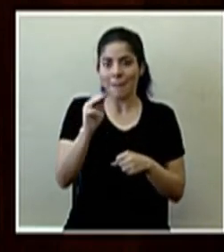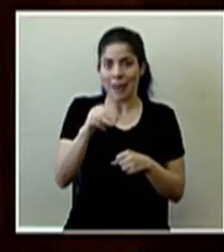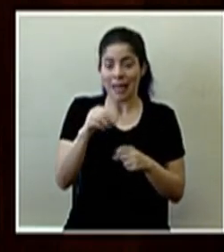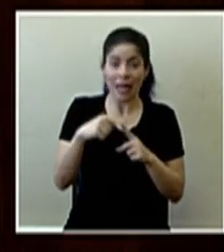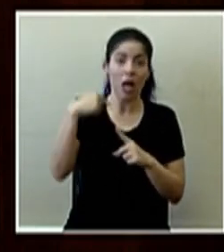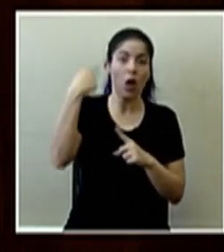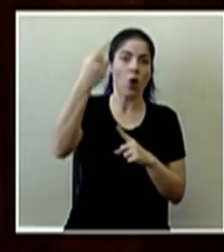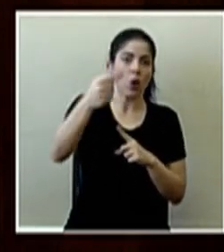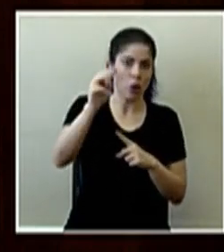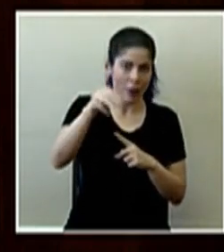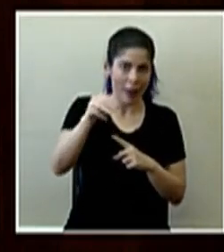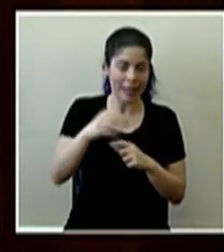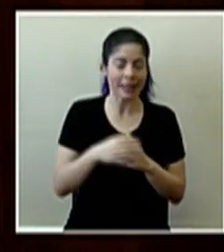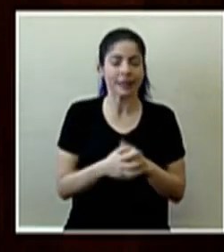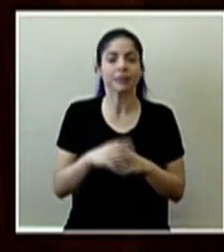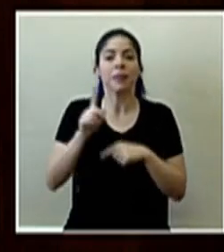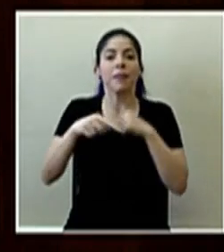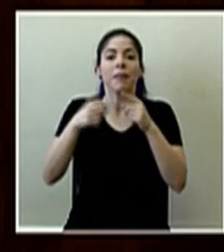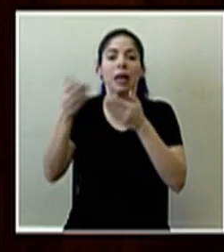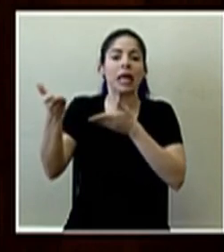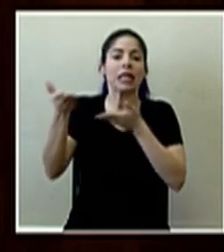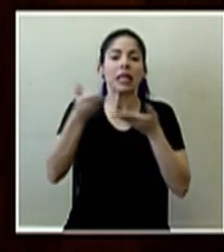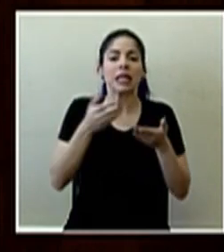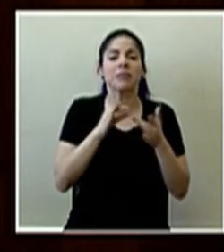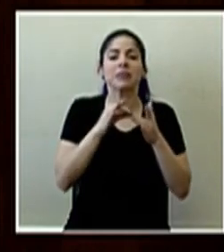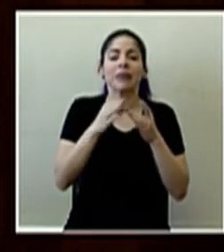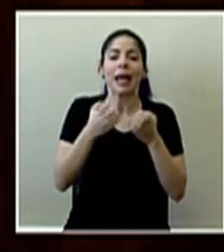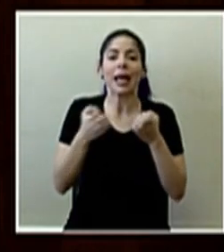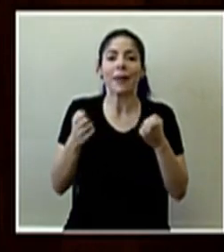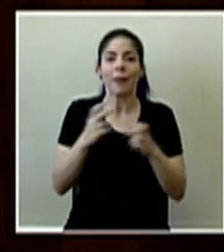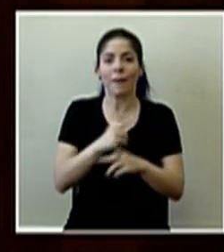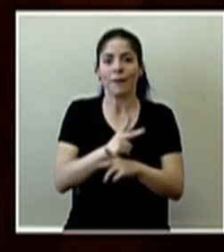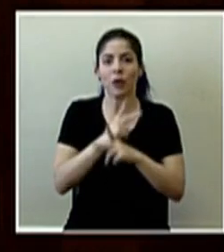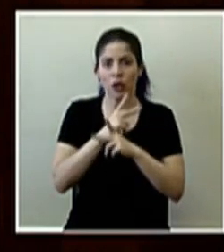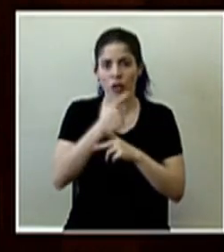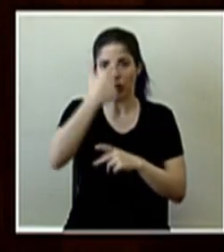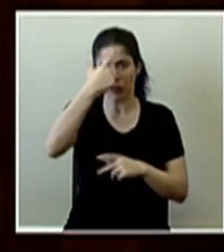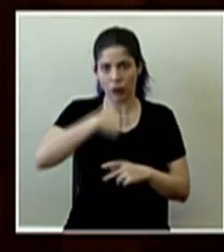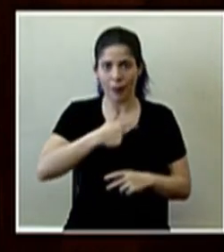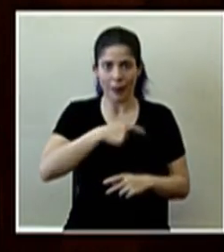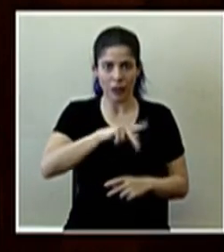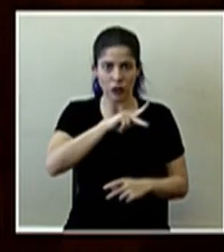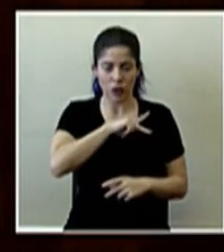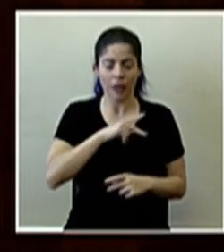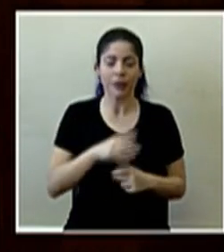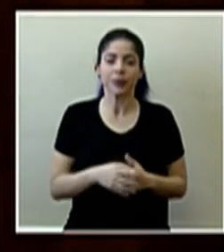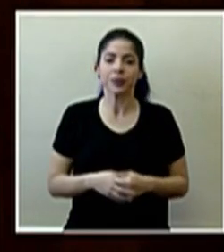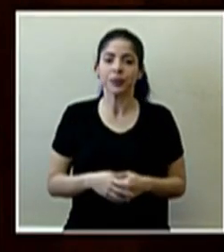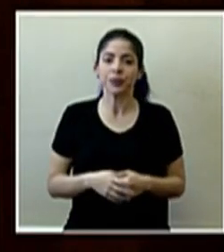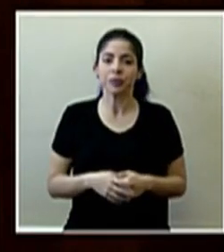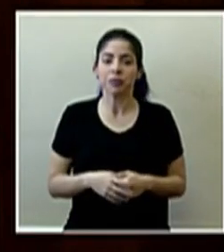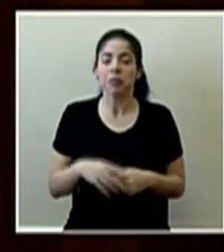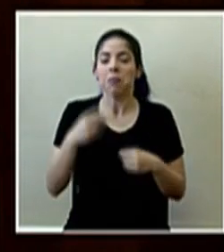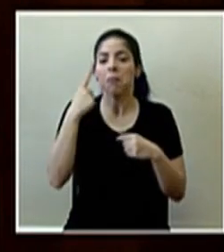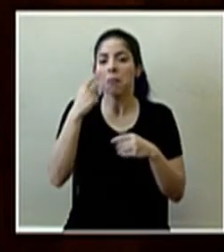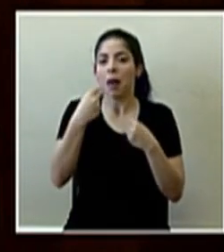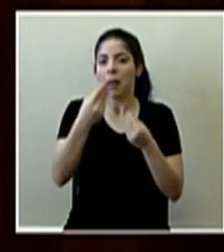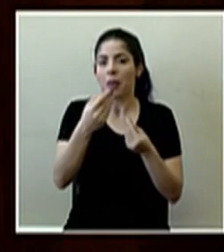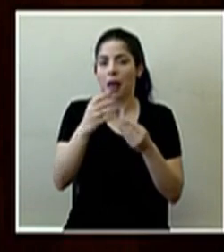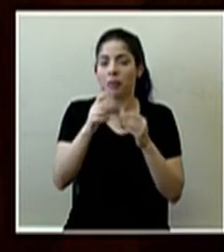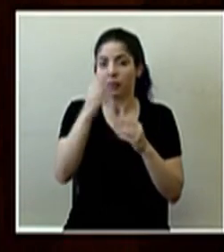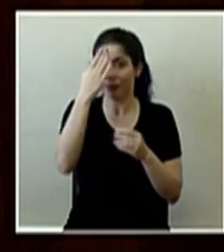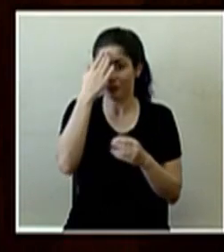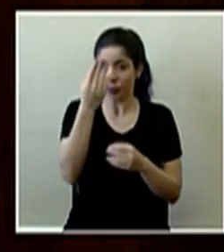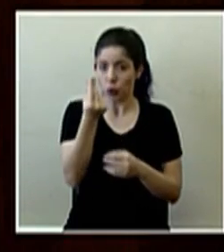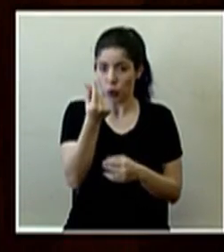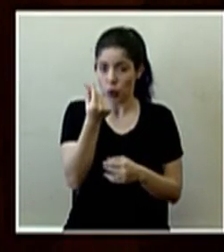8, estamos trayendo principalmente equipo de protección personal. Y para dar una idea del